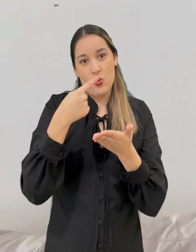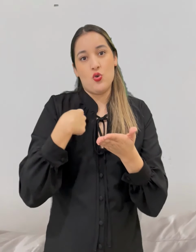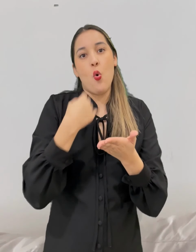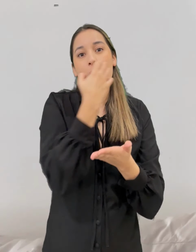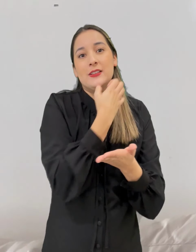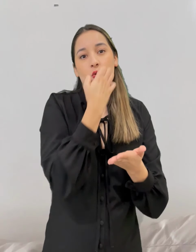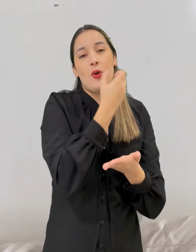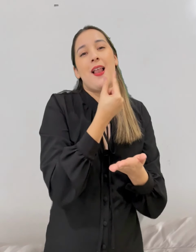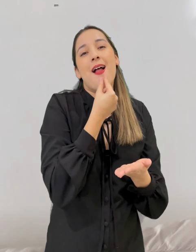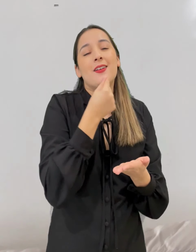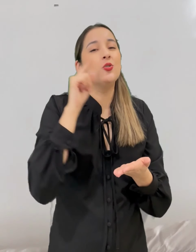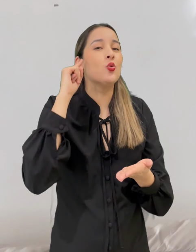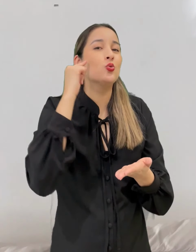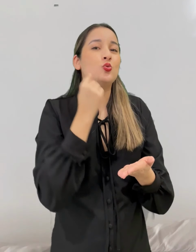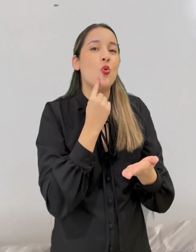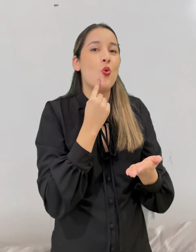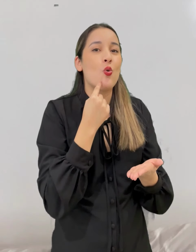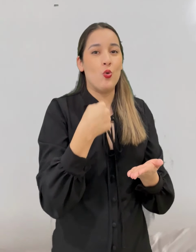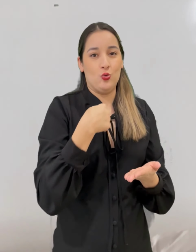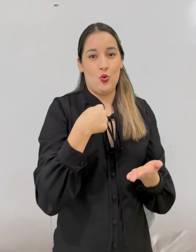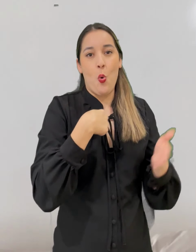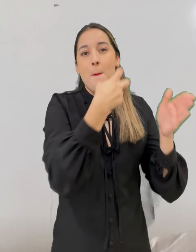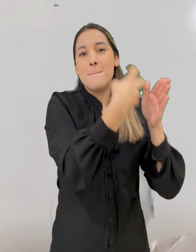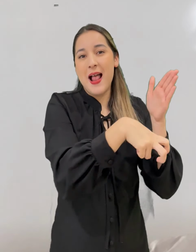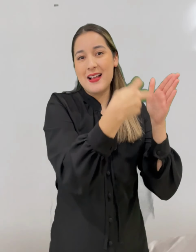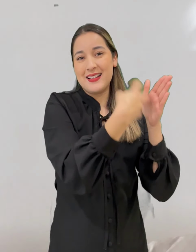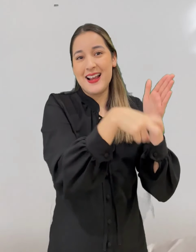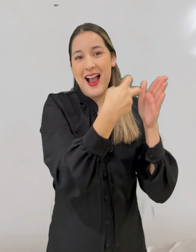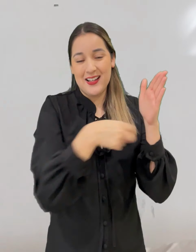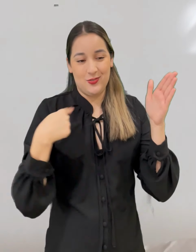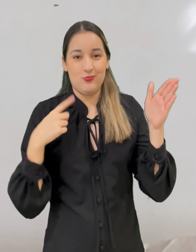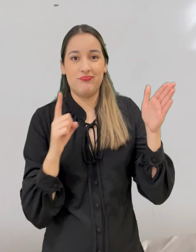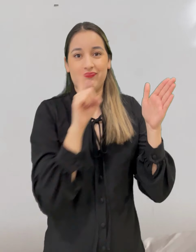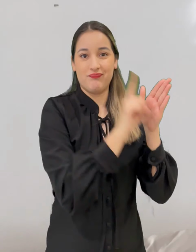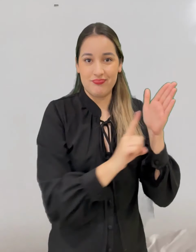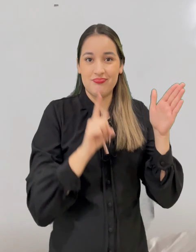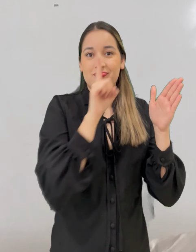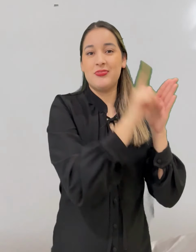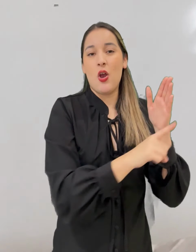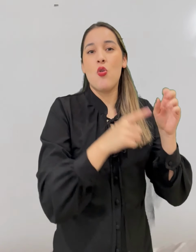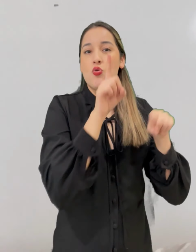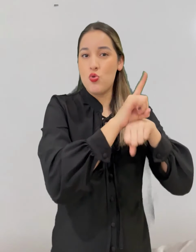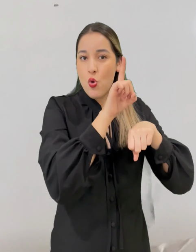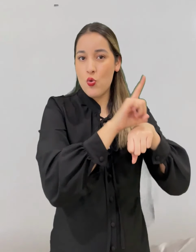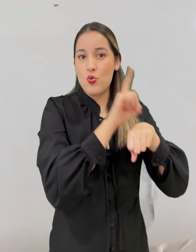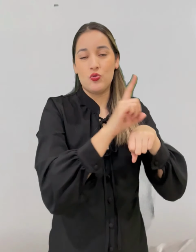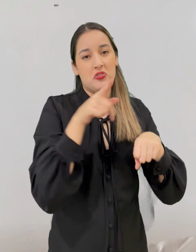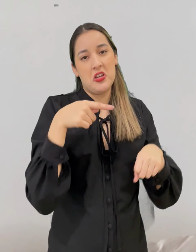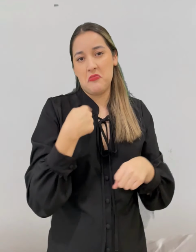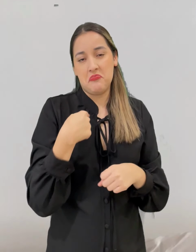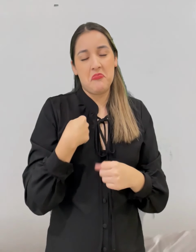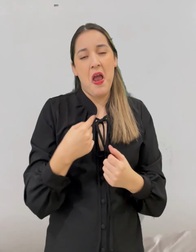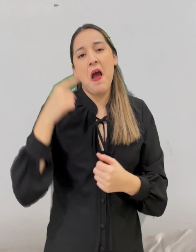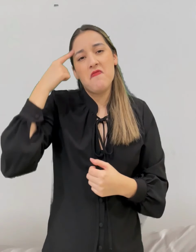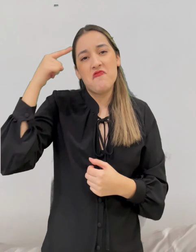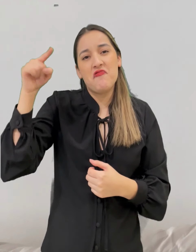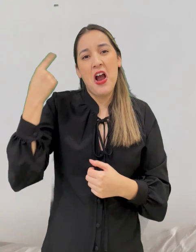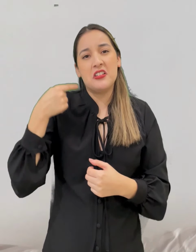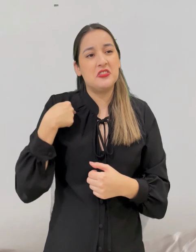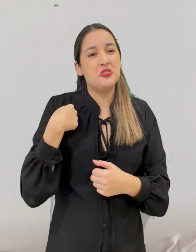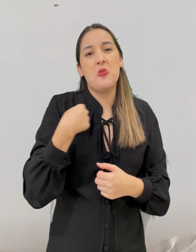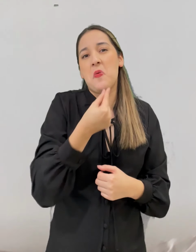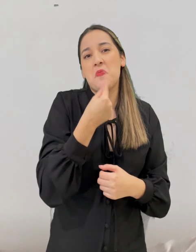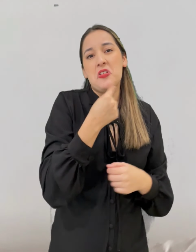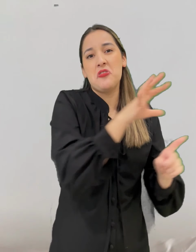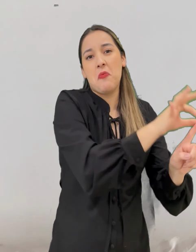escuela así que no era para nada difícil su niño no ya tenía hasta para escoger y con las características pues generalmente